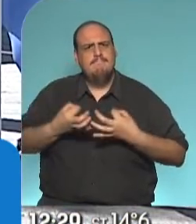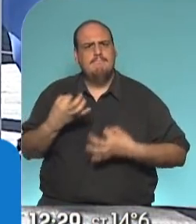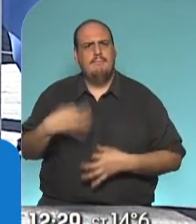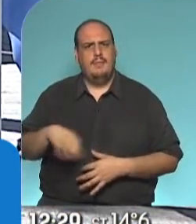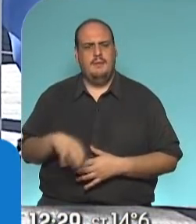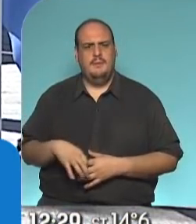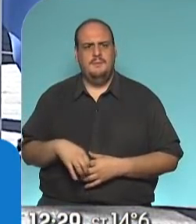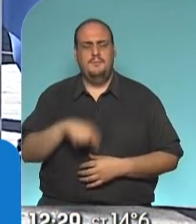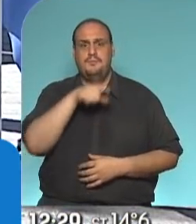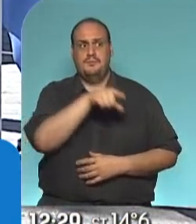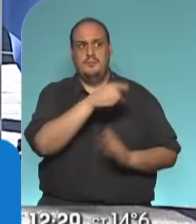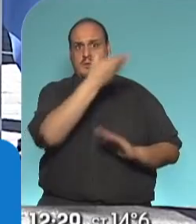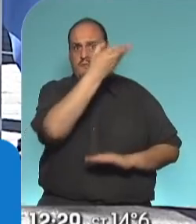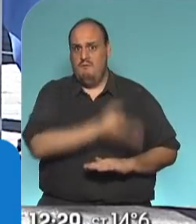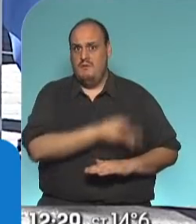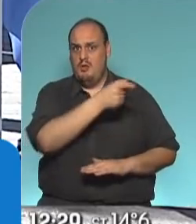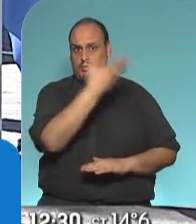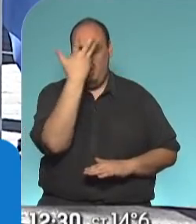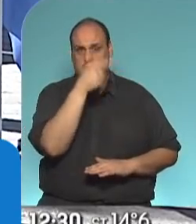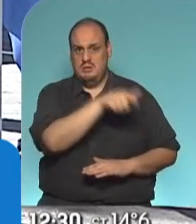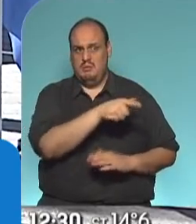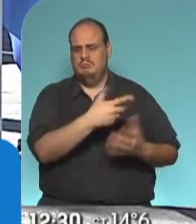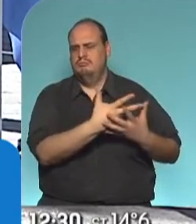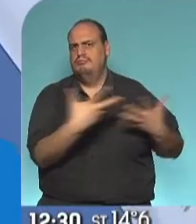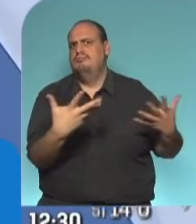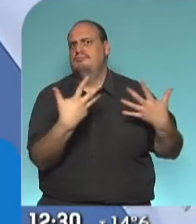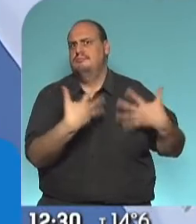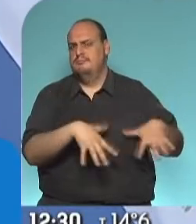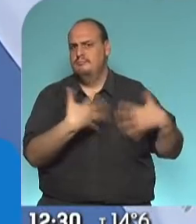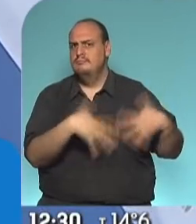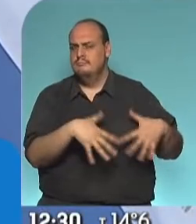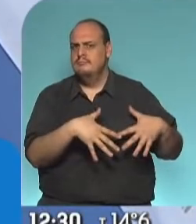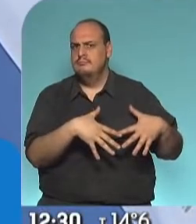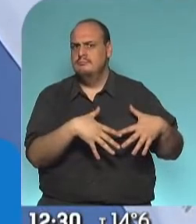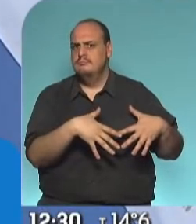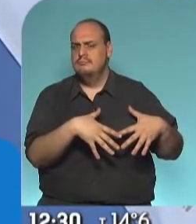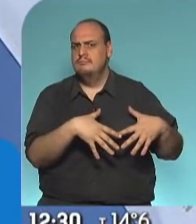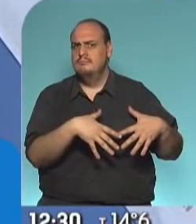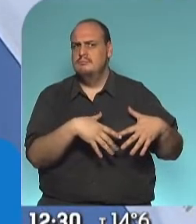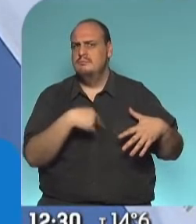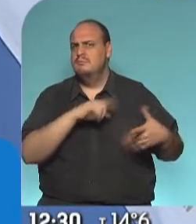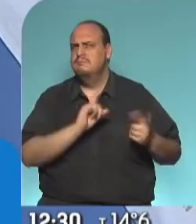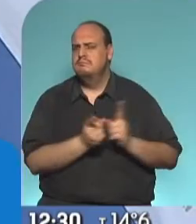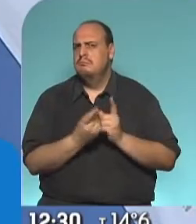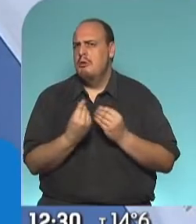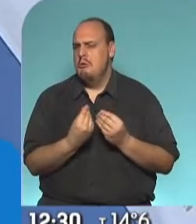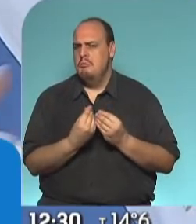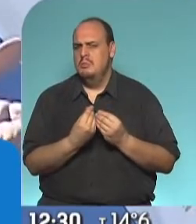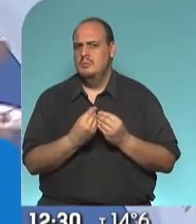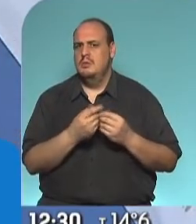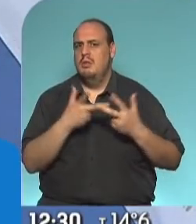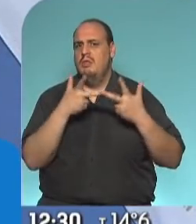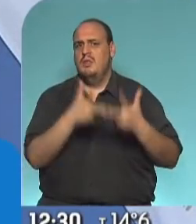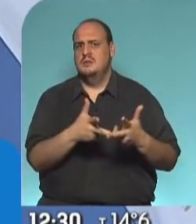Tan inmensa fue la figura de San Martín que basta decir que estuvo